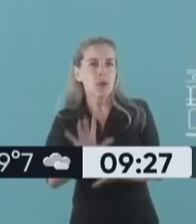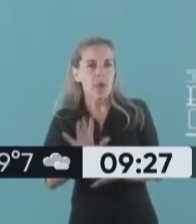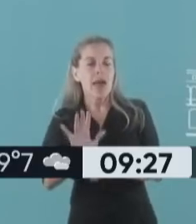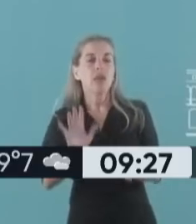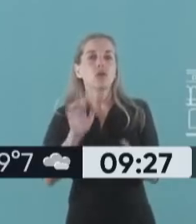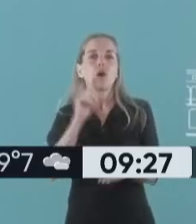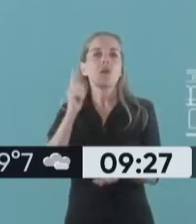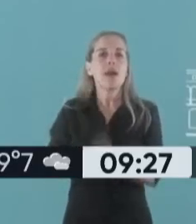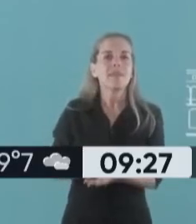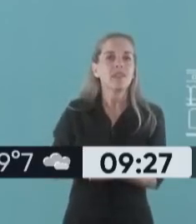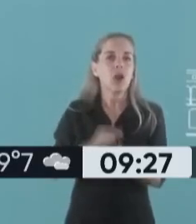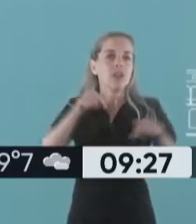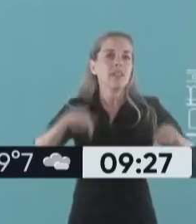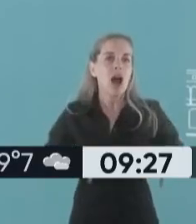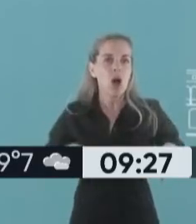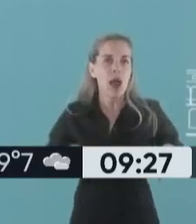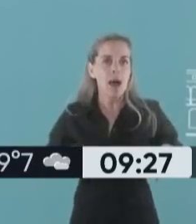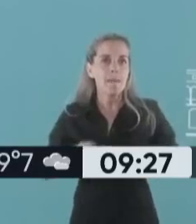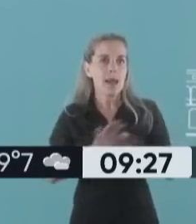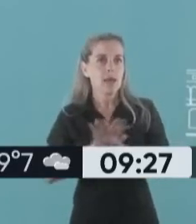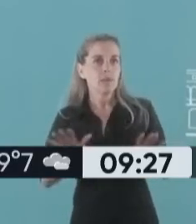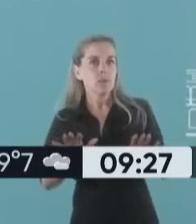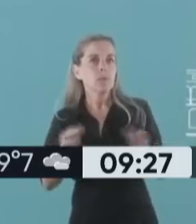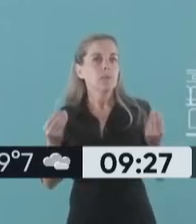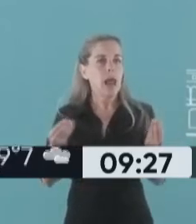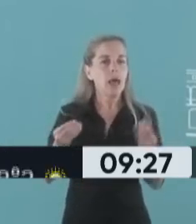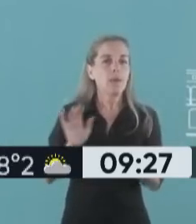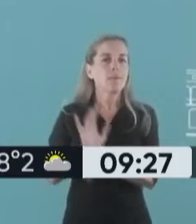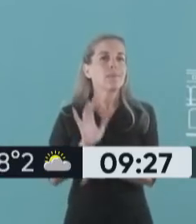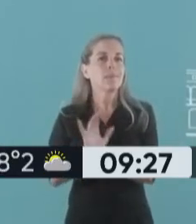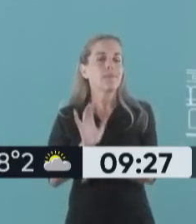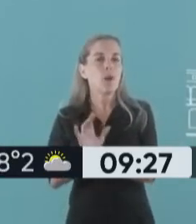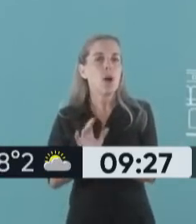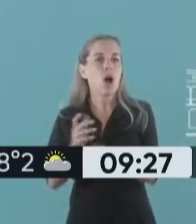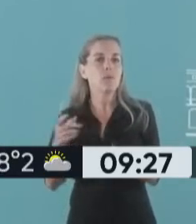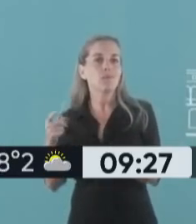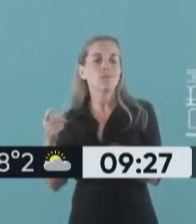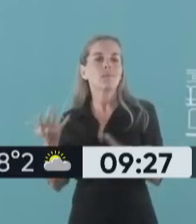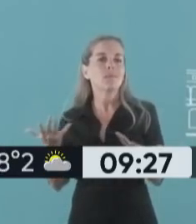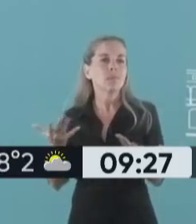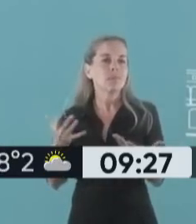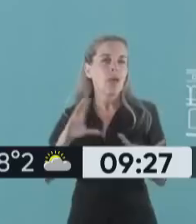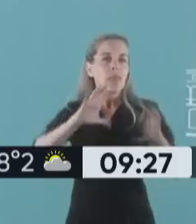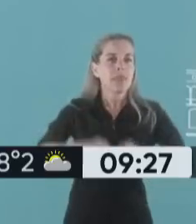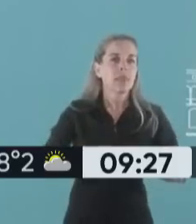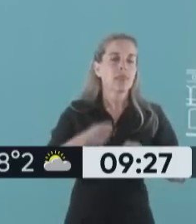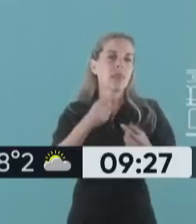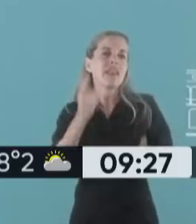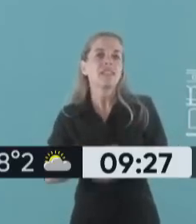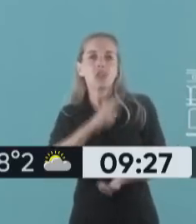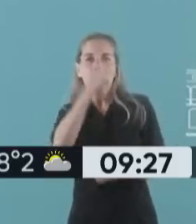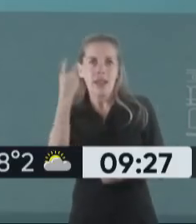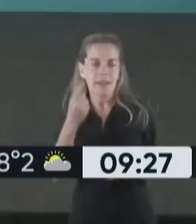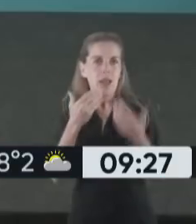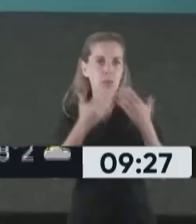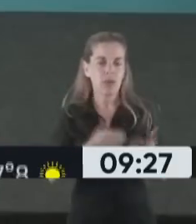respecto a las decisiones que se toman para que ninguna pueda ser usada en contra de los intereses del Estado y de la Nación en su conjunto.